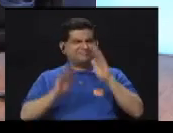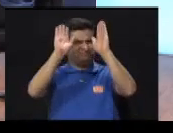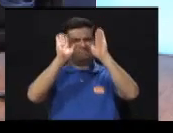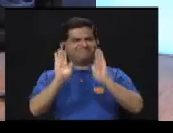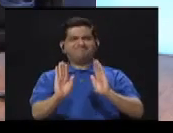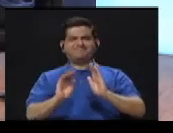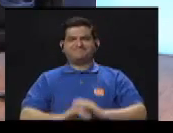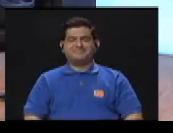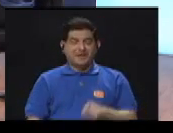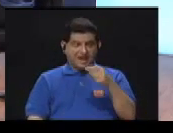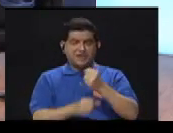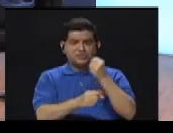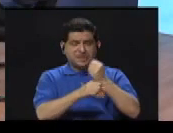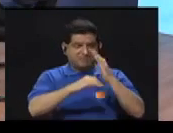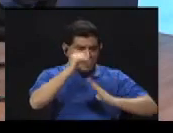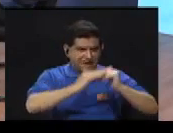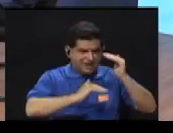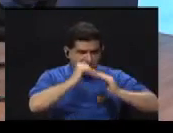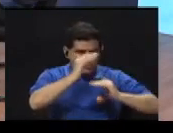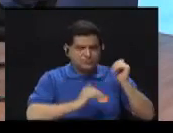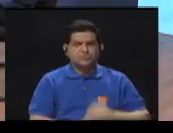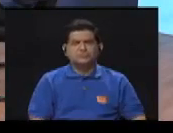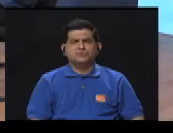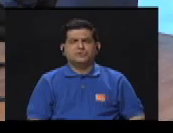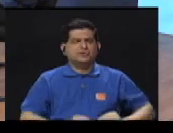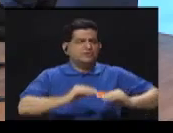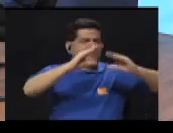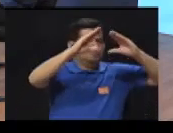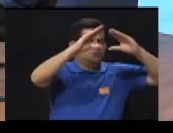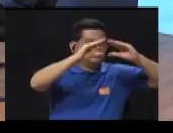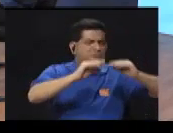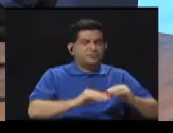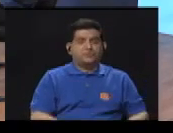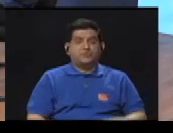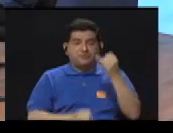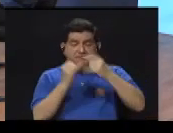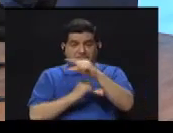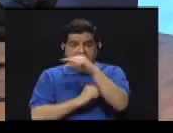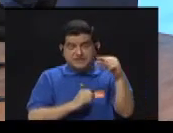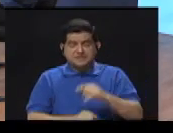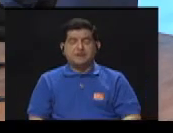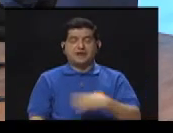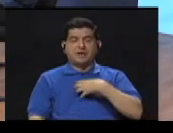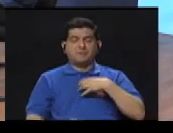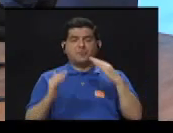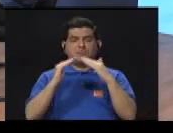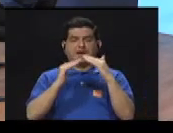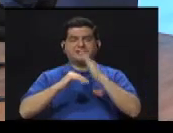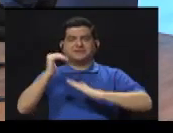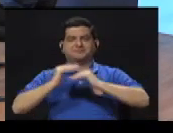genial, porque ellos trabajan construyendo una obra de sol a sol y los fines de semana, que es el único tiempo que les queda, construyen su propio